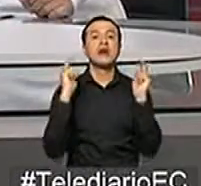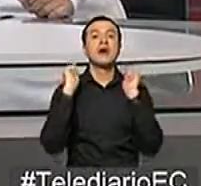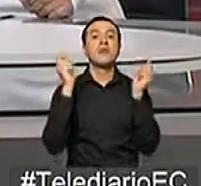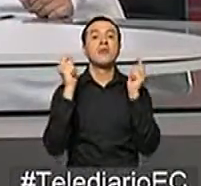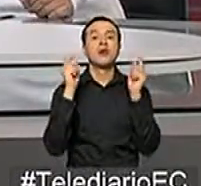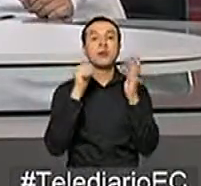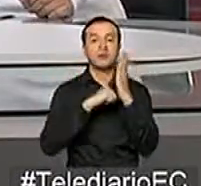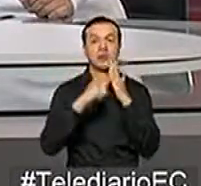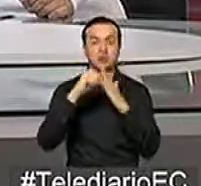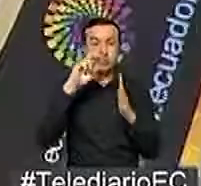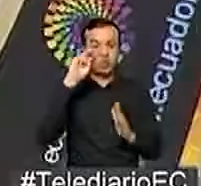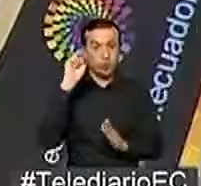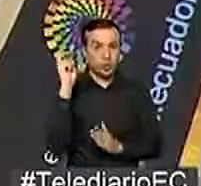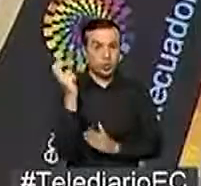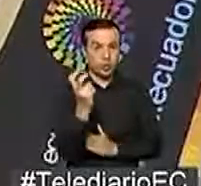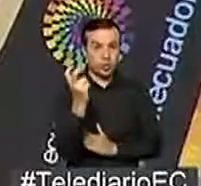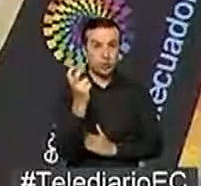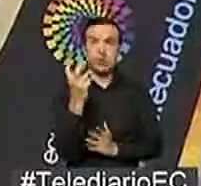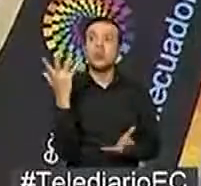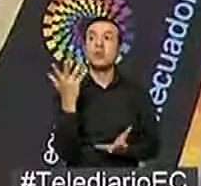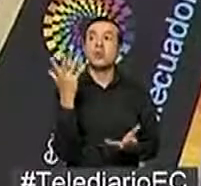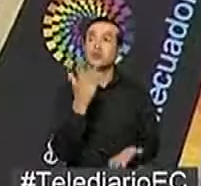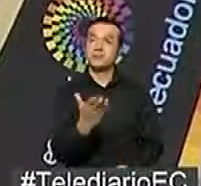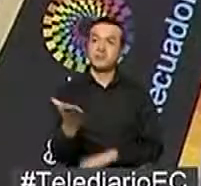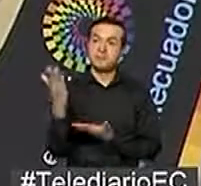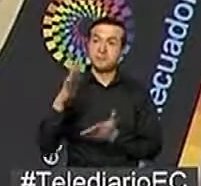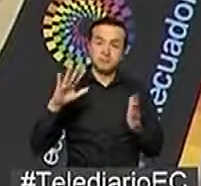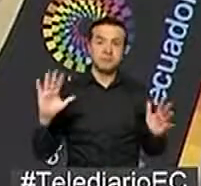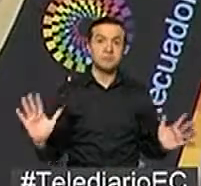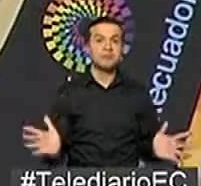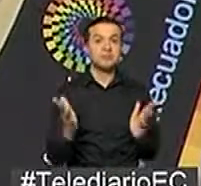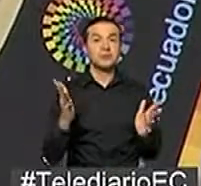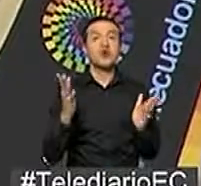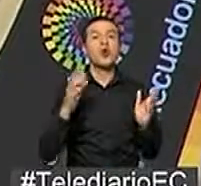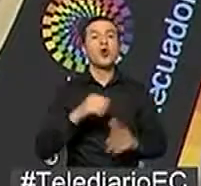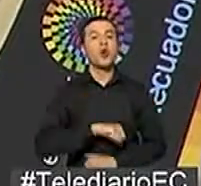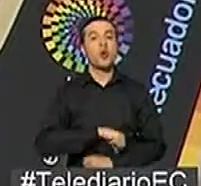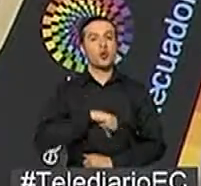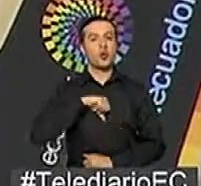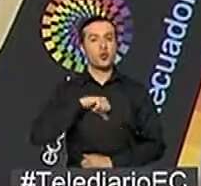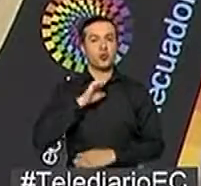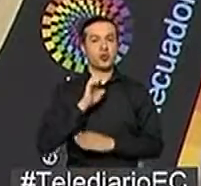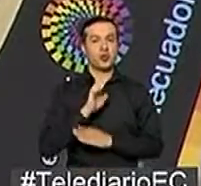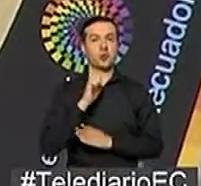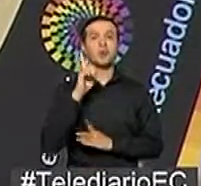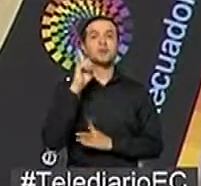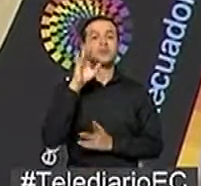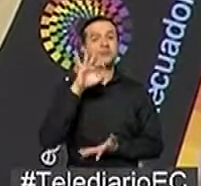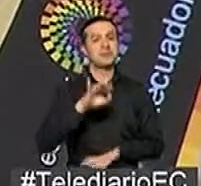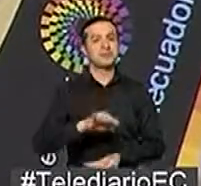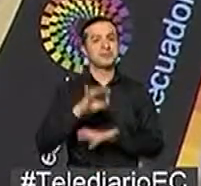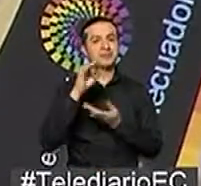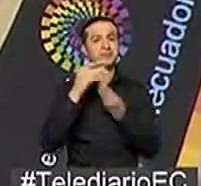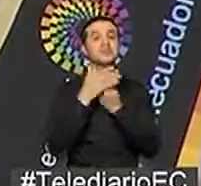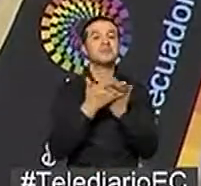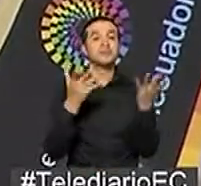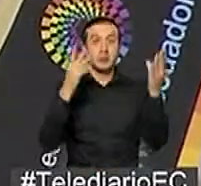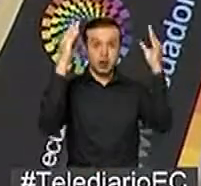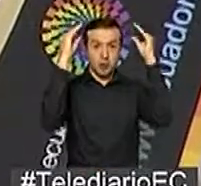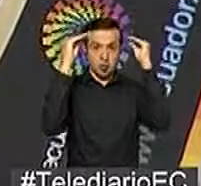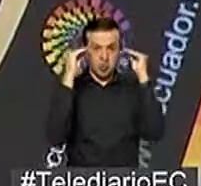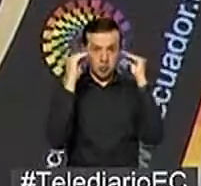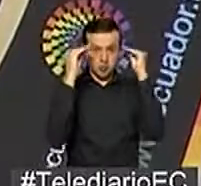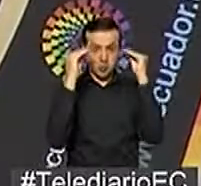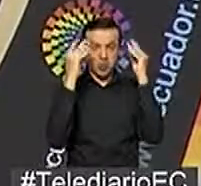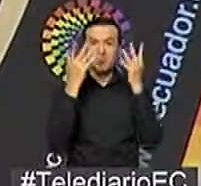por el Ministerio de Turismo que tiene como propósito fomentar el orgullo nacional a través de un símbolo muy importante, el famoso sombrero